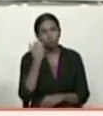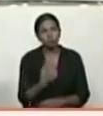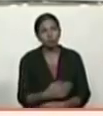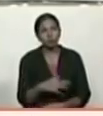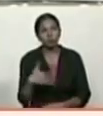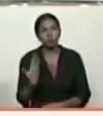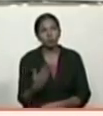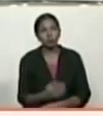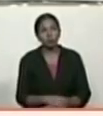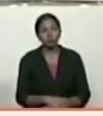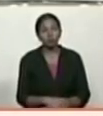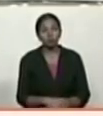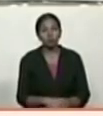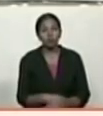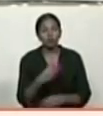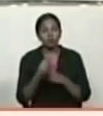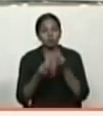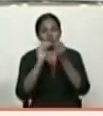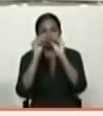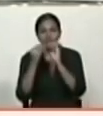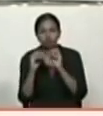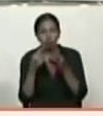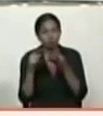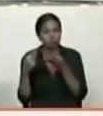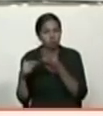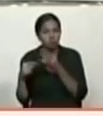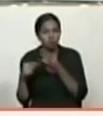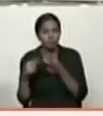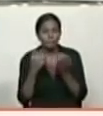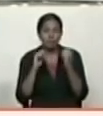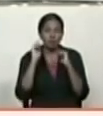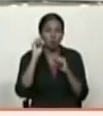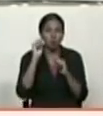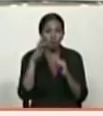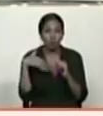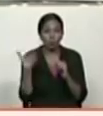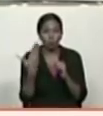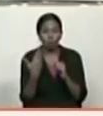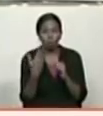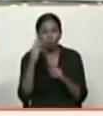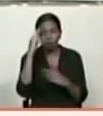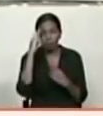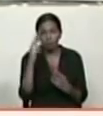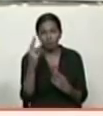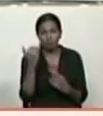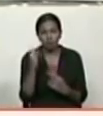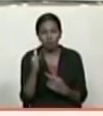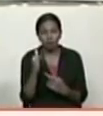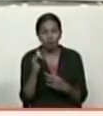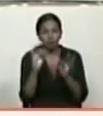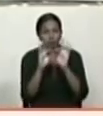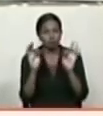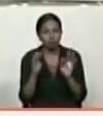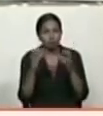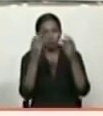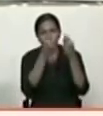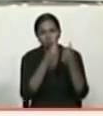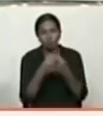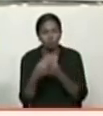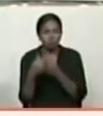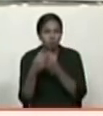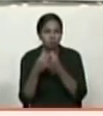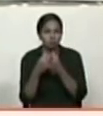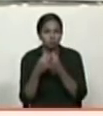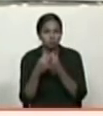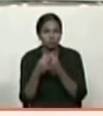que modificar aquí o allá para lograr que efectivamente, respetando las normas del comercio internacional, respetando